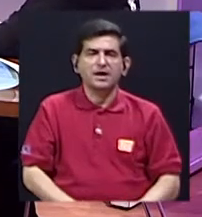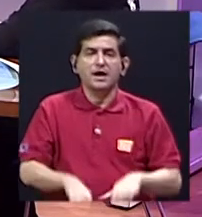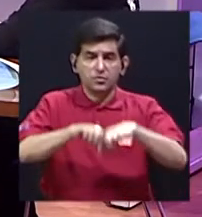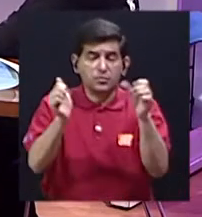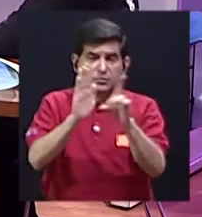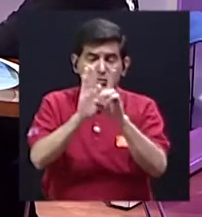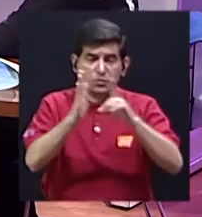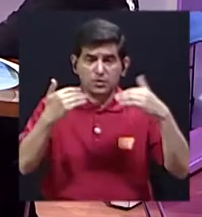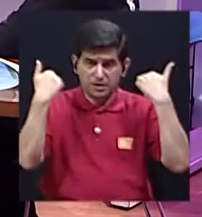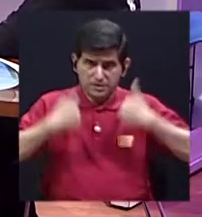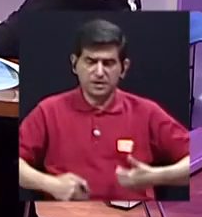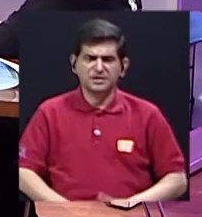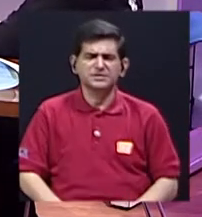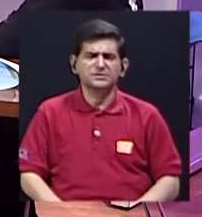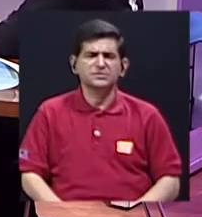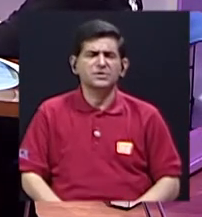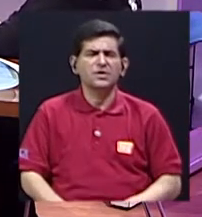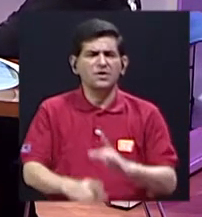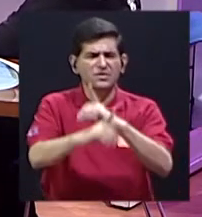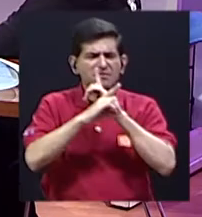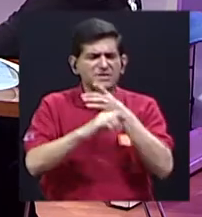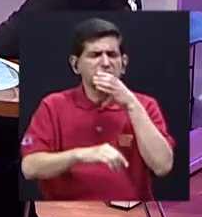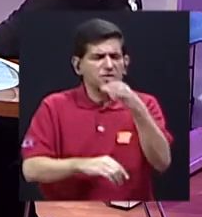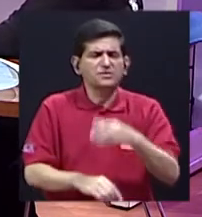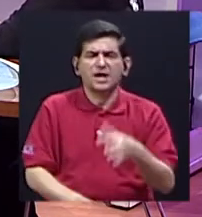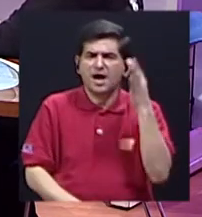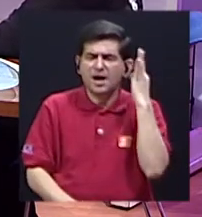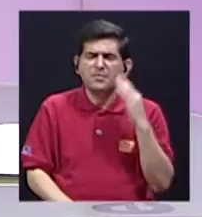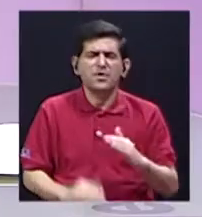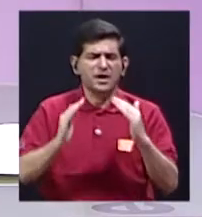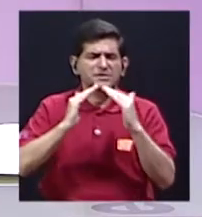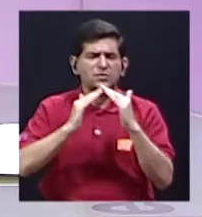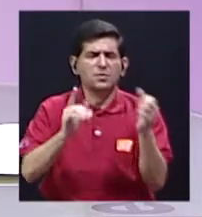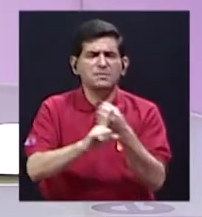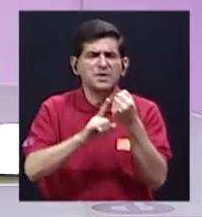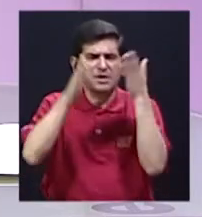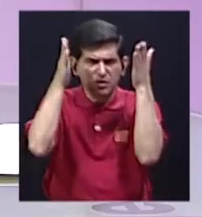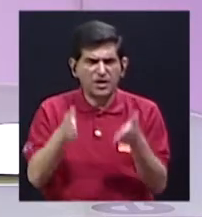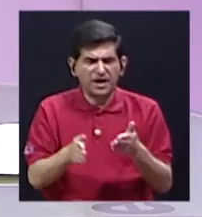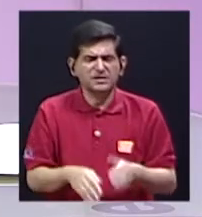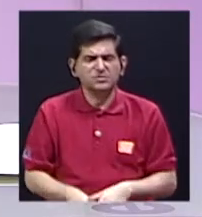consejo le da a la defensora a esas mujeres que se encuentran conviviendo con un agresor